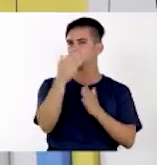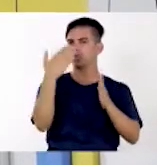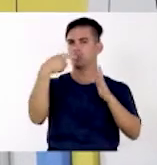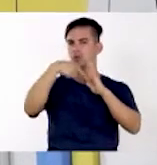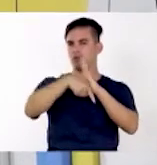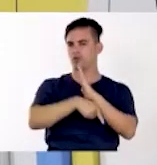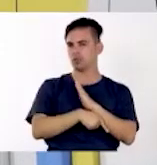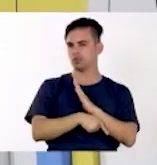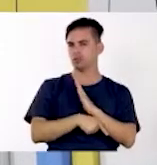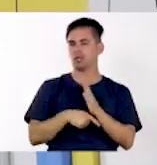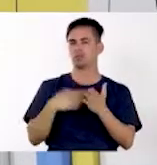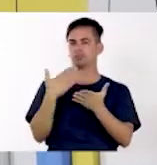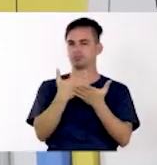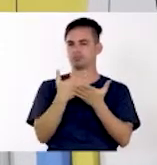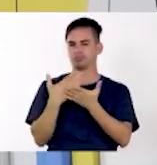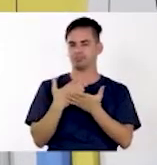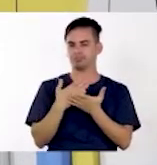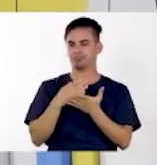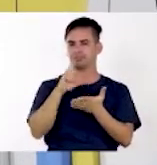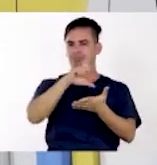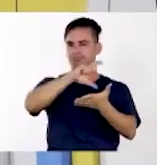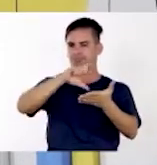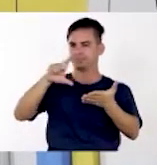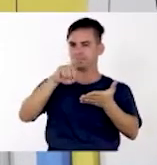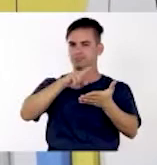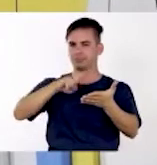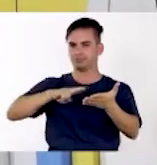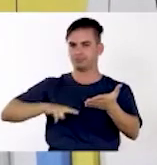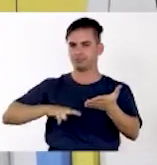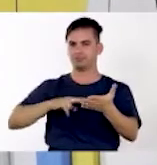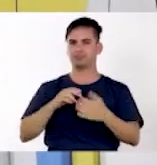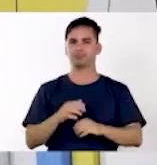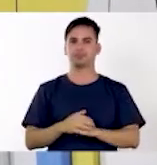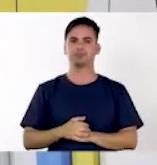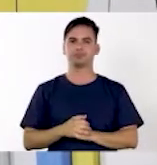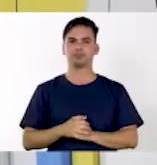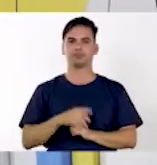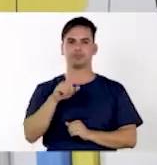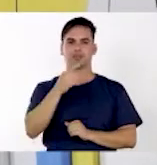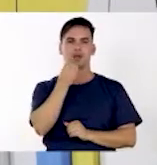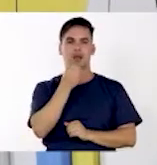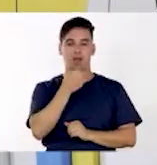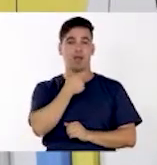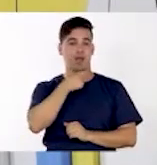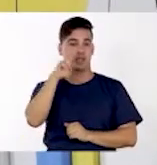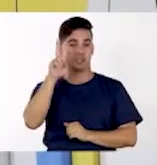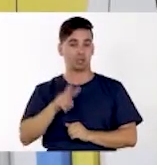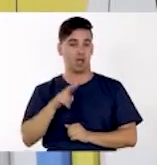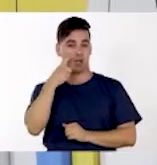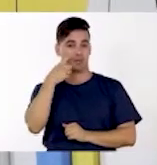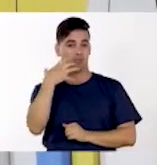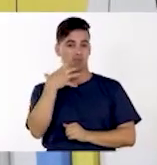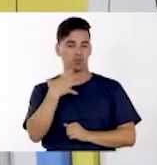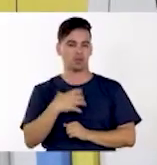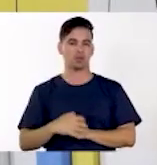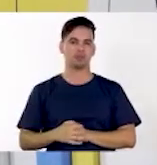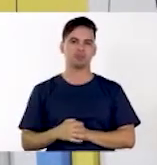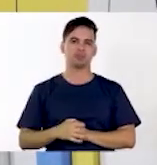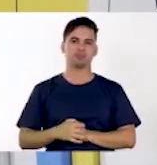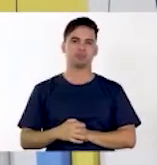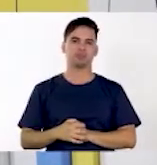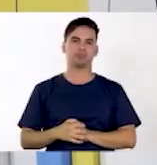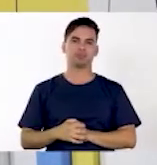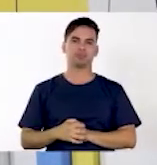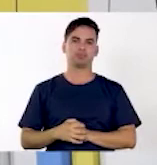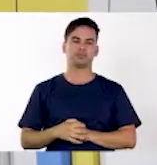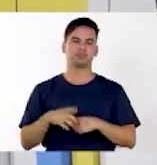profundizando en este relato. Es un relato que les va a prueba. Por tanto, tienen que